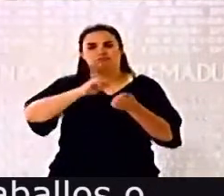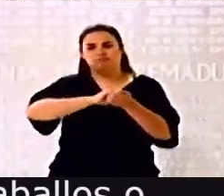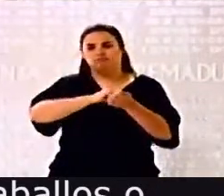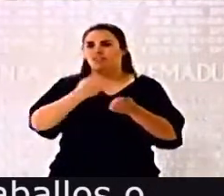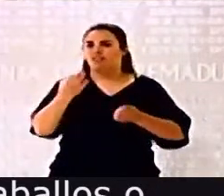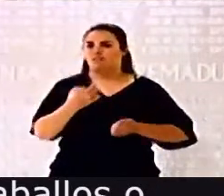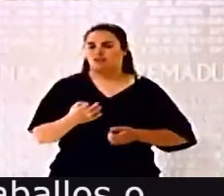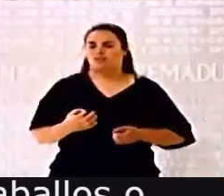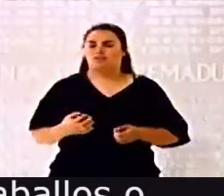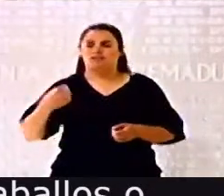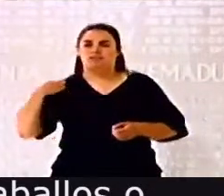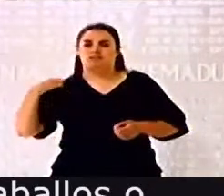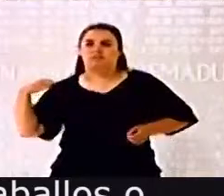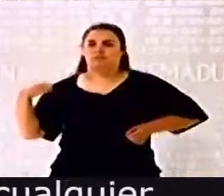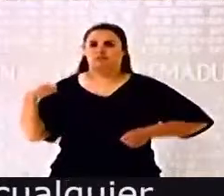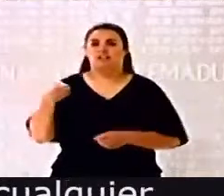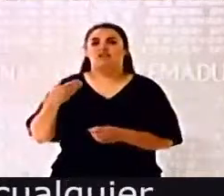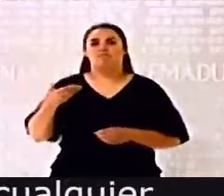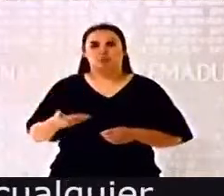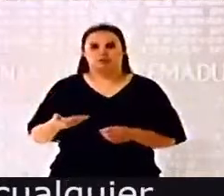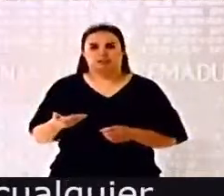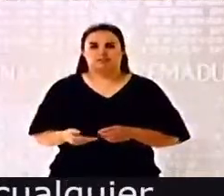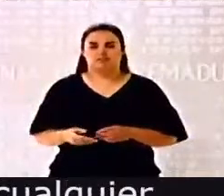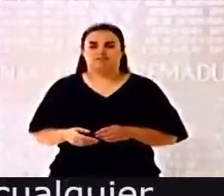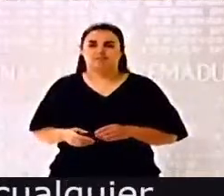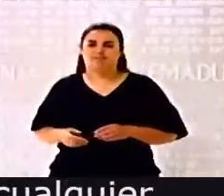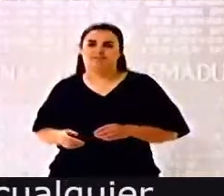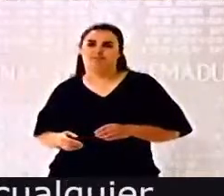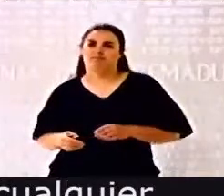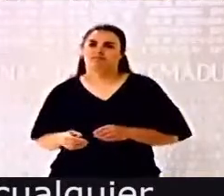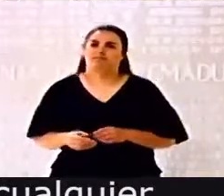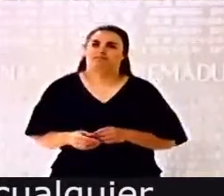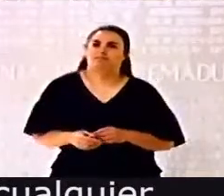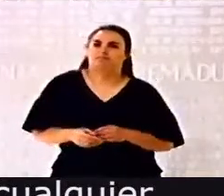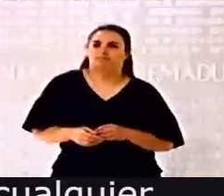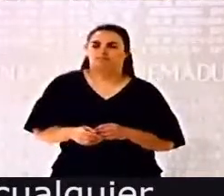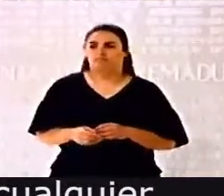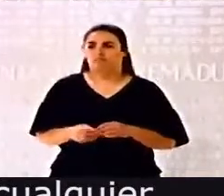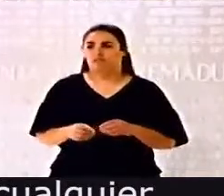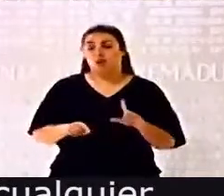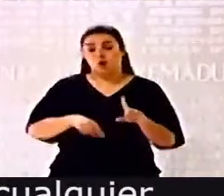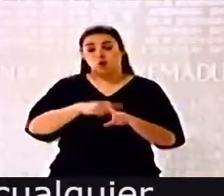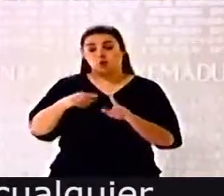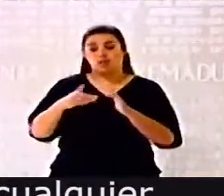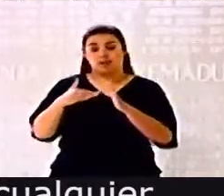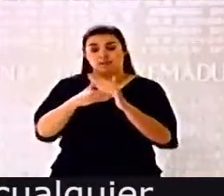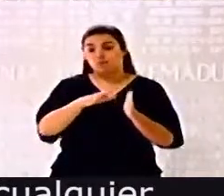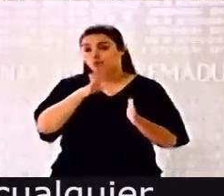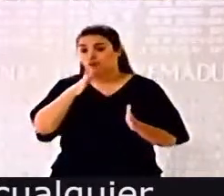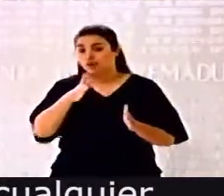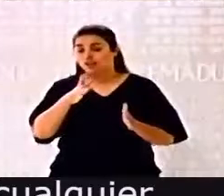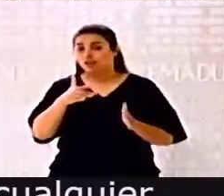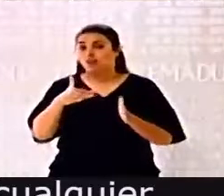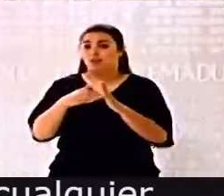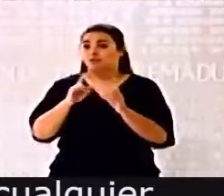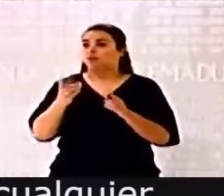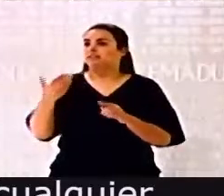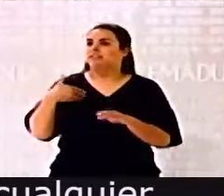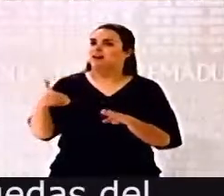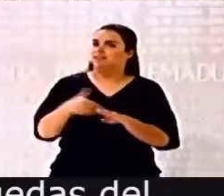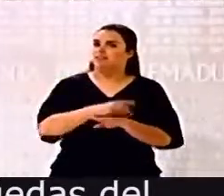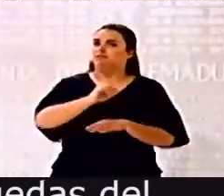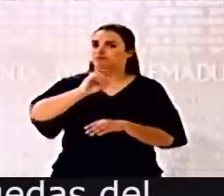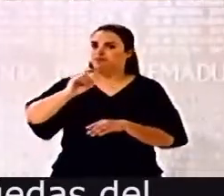circunstancias es importante que se limpien las ruedas del camión. ¿Por qué las ruedas del camión y no el camión? Porque el camión ya tiene que estar